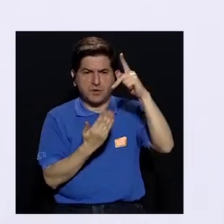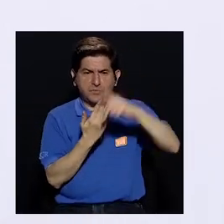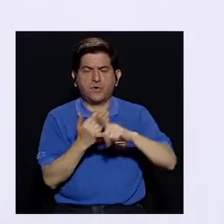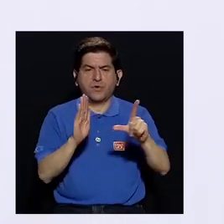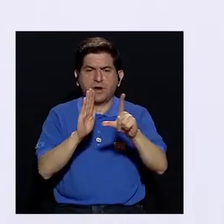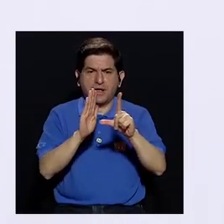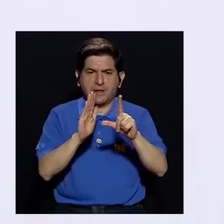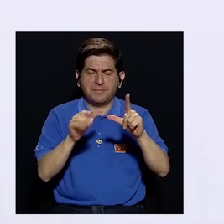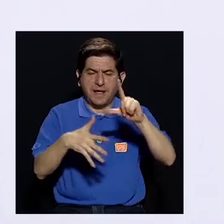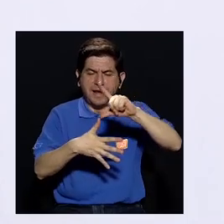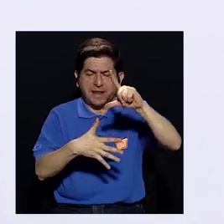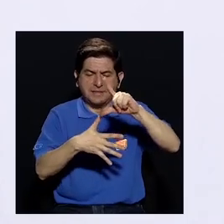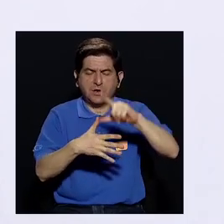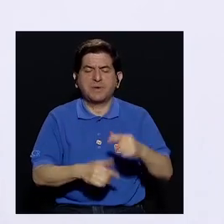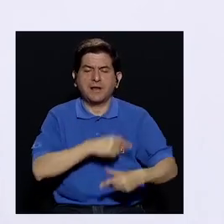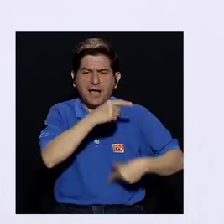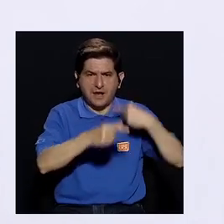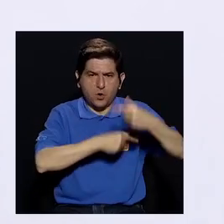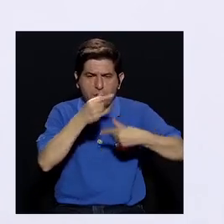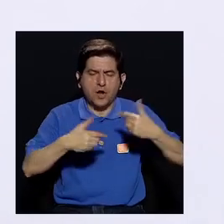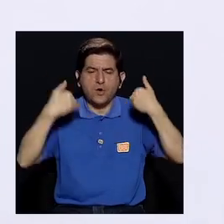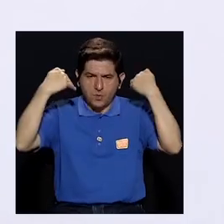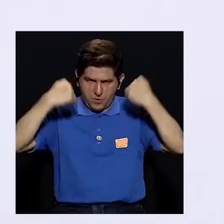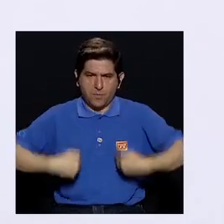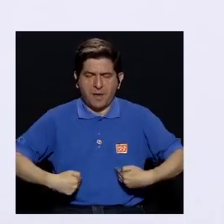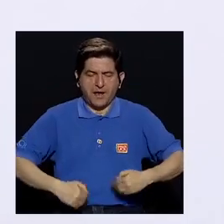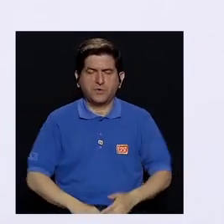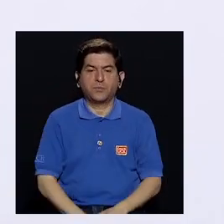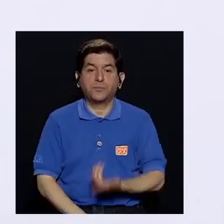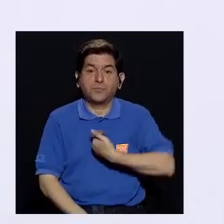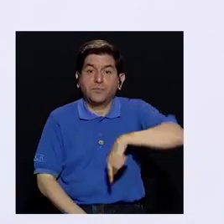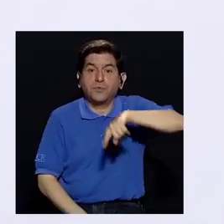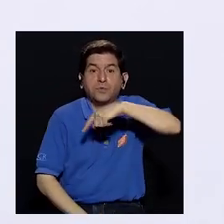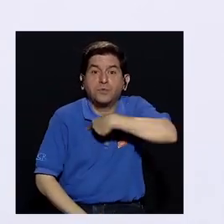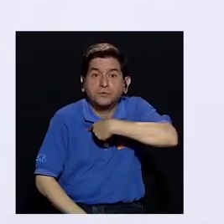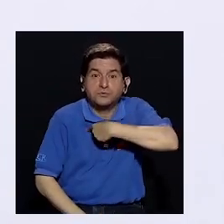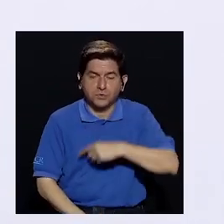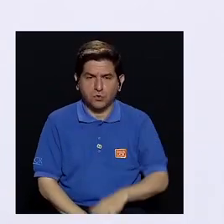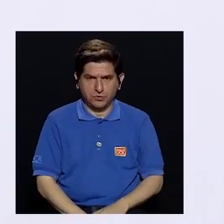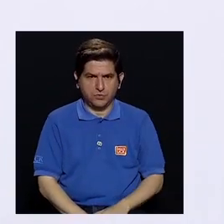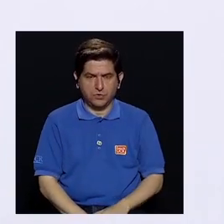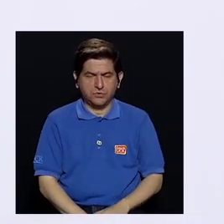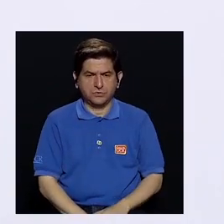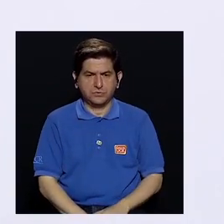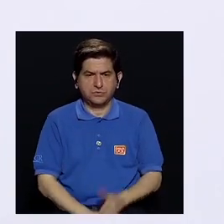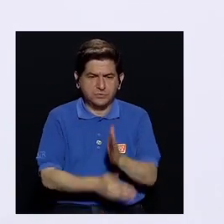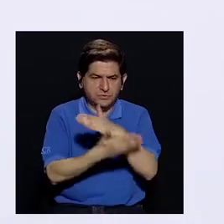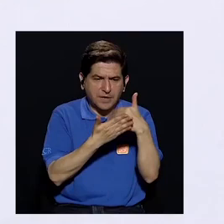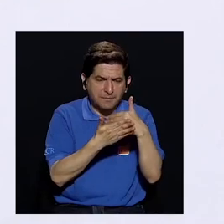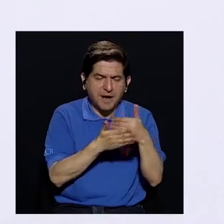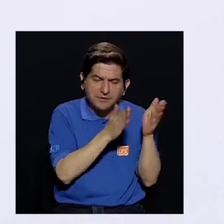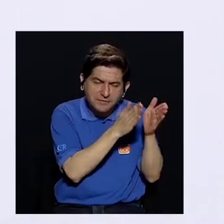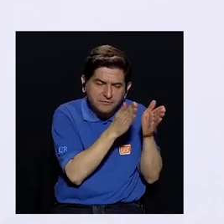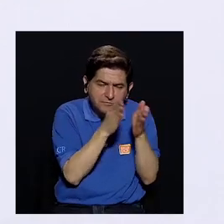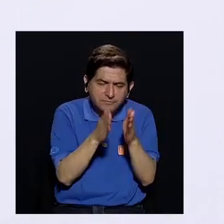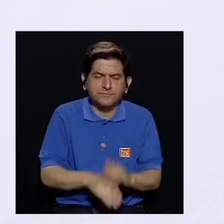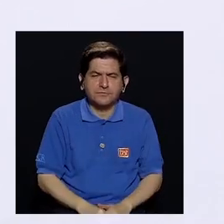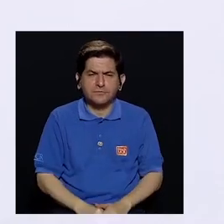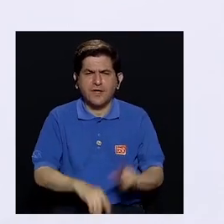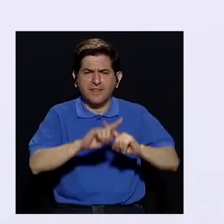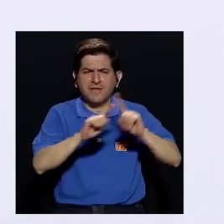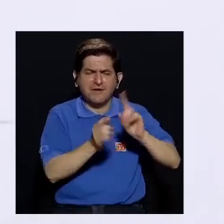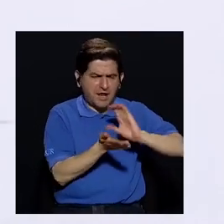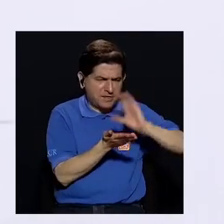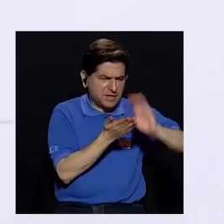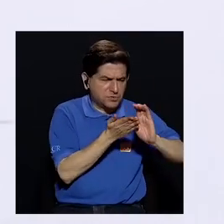se acordó fundar una cosa que se llamó el programa latinoamericano del genoma humano en que nosotros